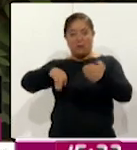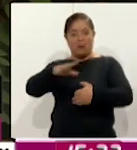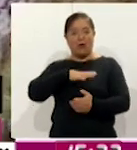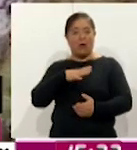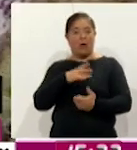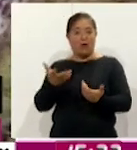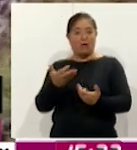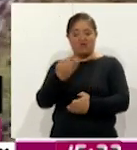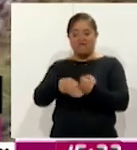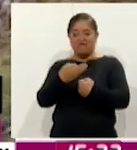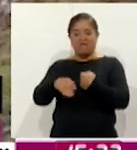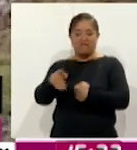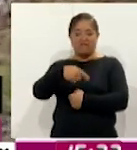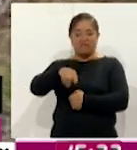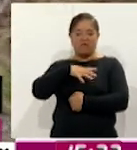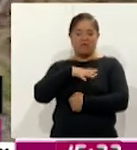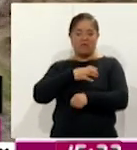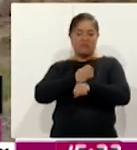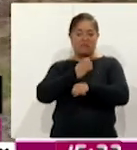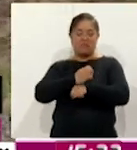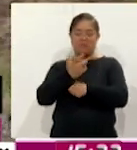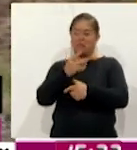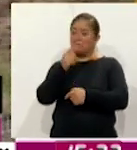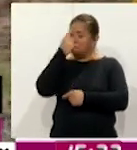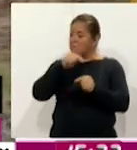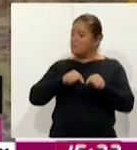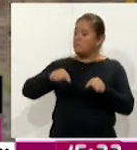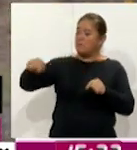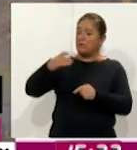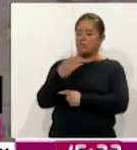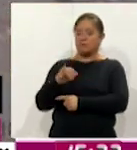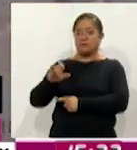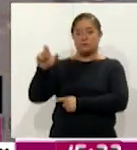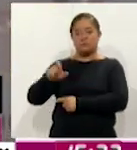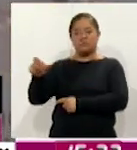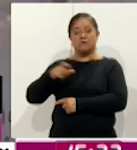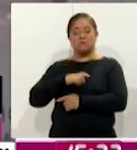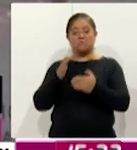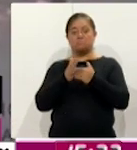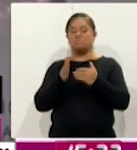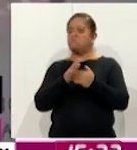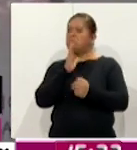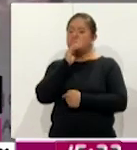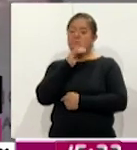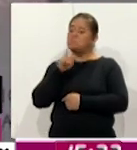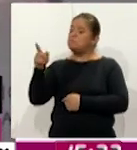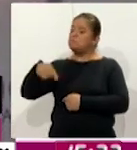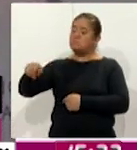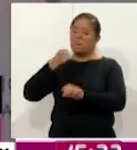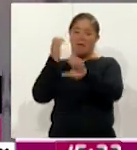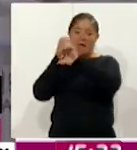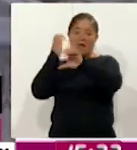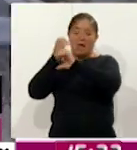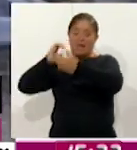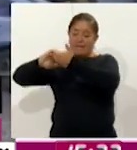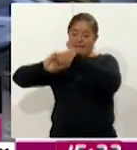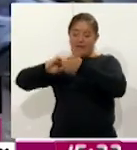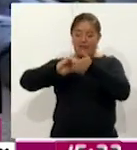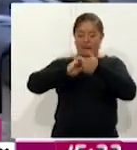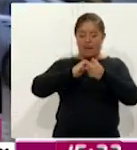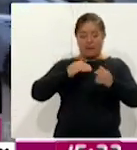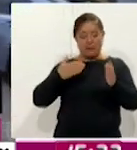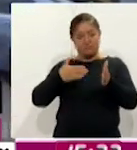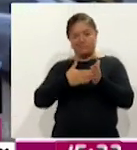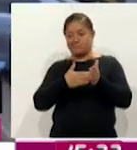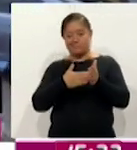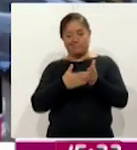falta de conectividad del sur del Estado hacia la ciudad industrial, lo que impidió la salida de mercancía, así como la llegada de insumos. Dijo que